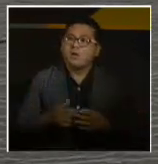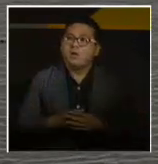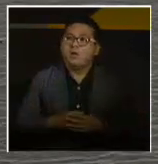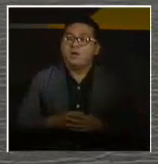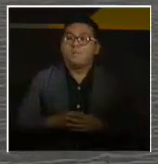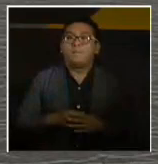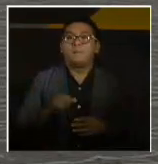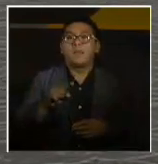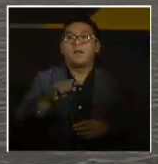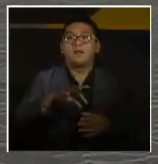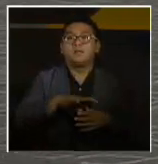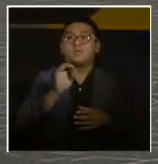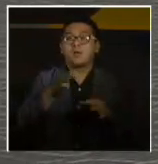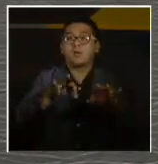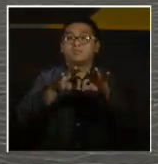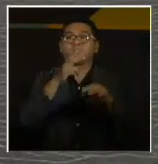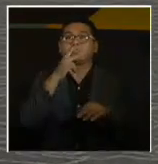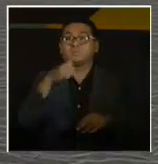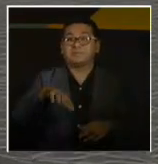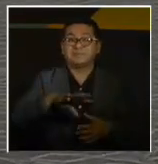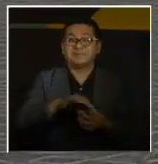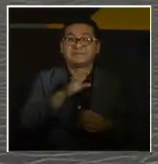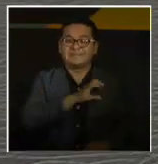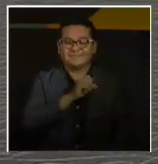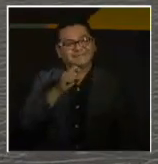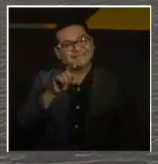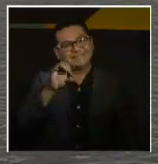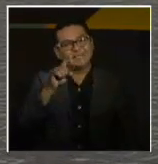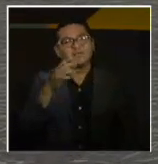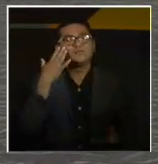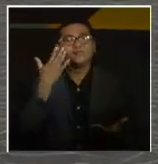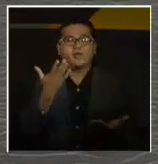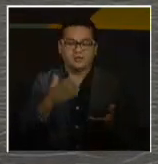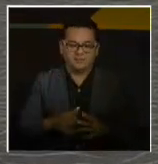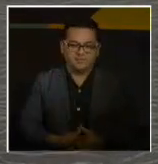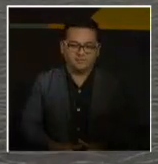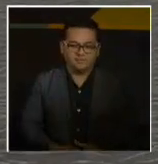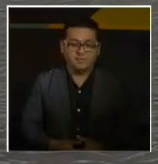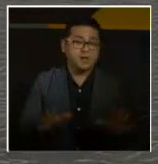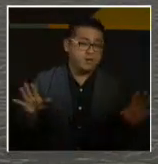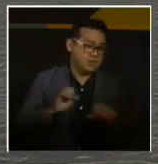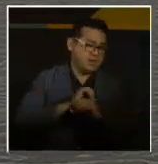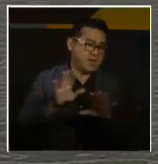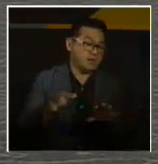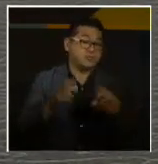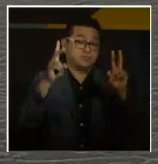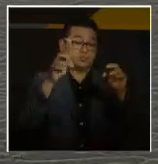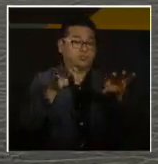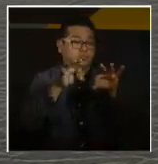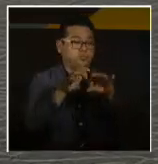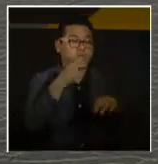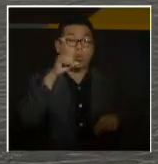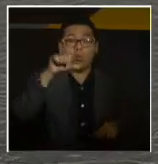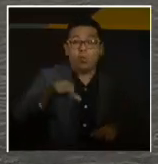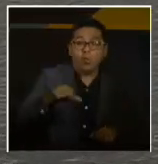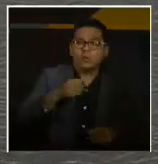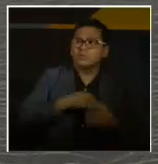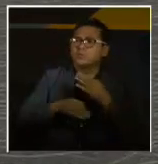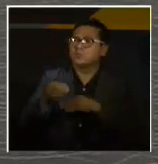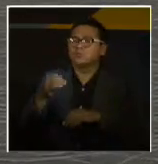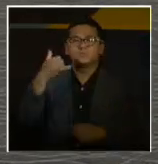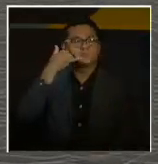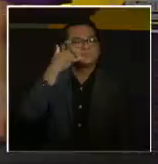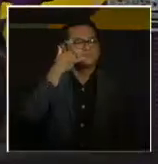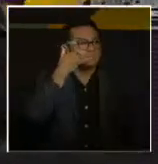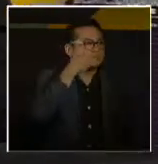con uno de los elementos más importantes. Mi querido César, las redes sociales. Gracias, sí. Efectivamente, estos temas son importantes porque hoy todos tenemos un